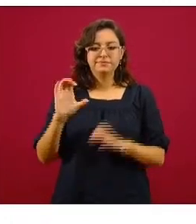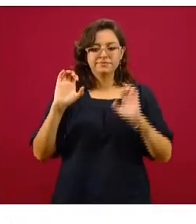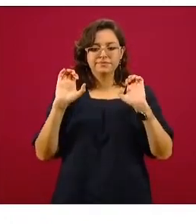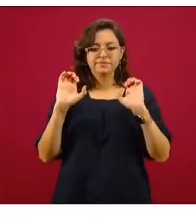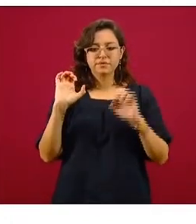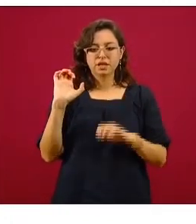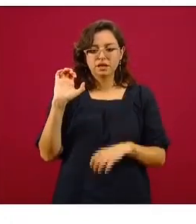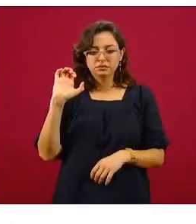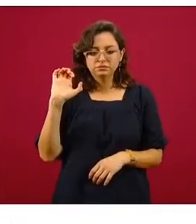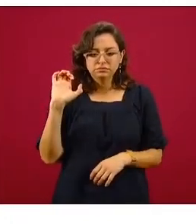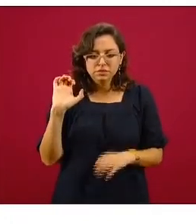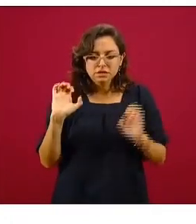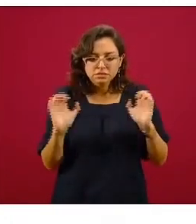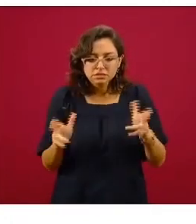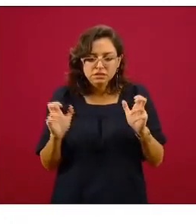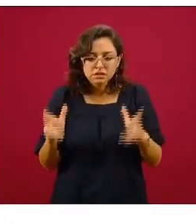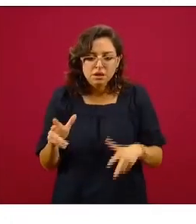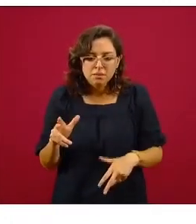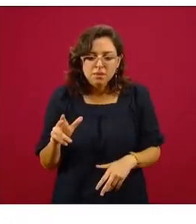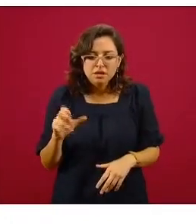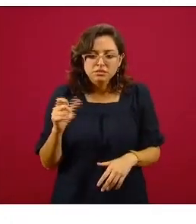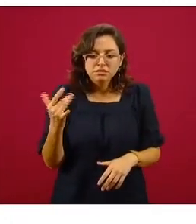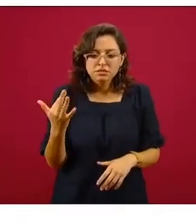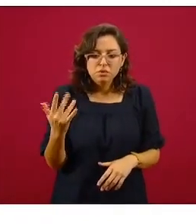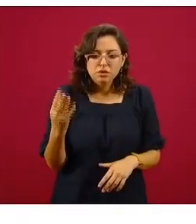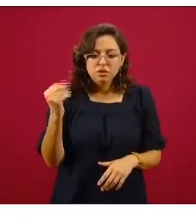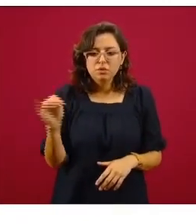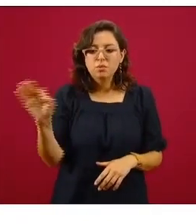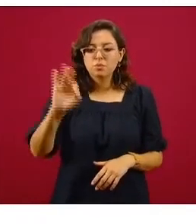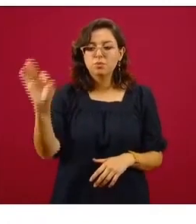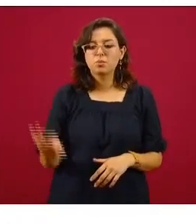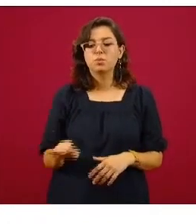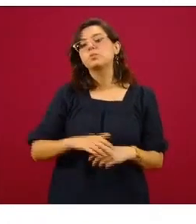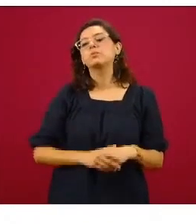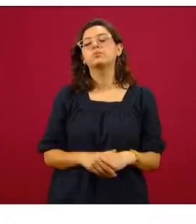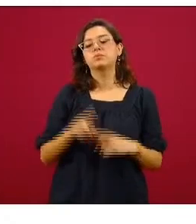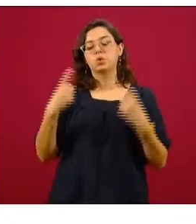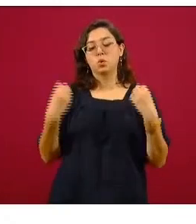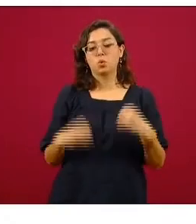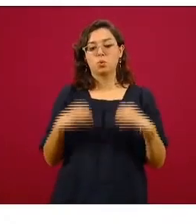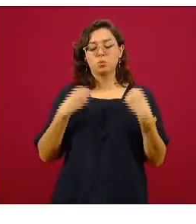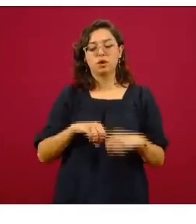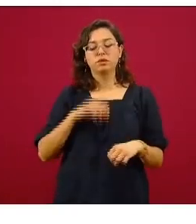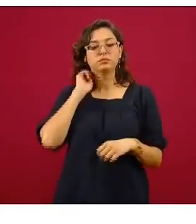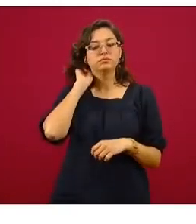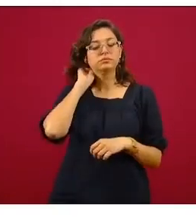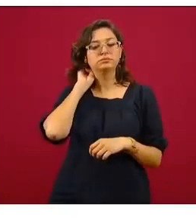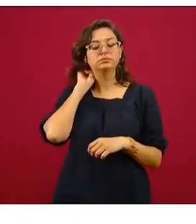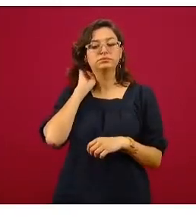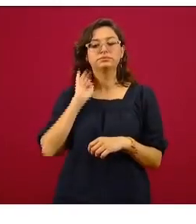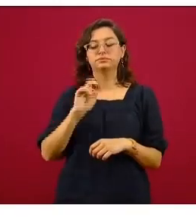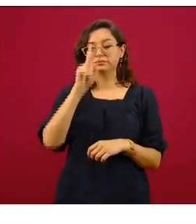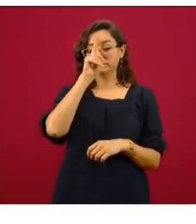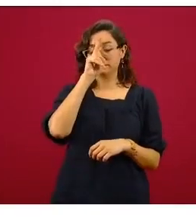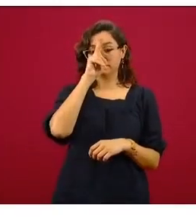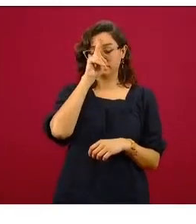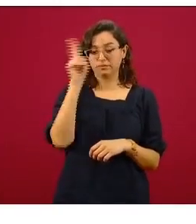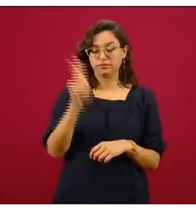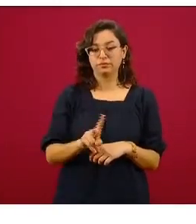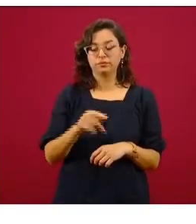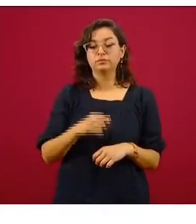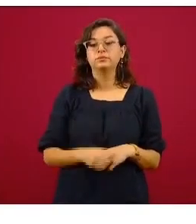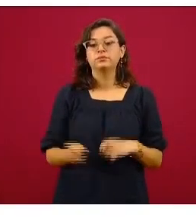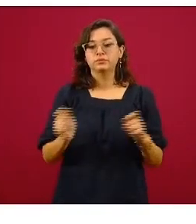son las entidades que están precisamente en este momento con la mayor ocupación todavía. Y si vemos la siguiente diapositiva,